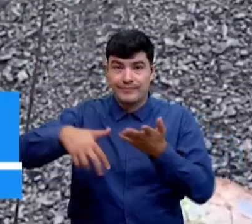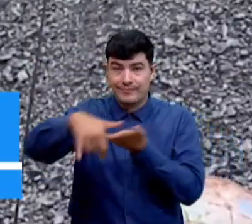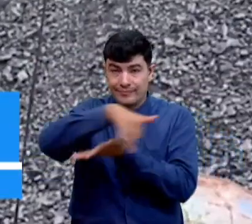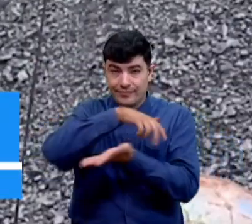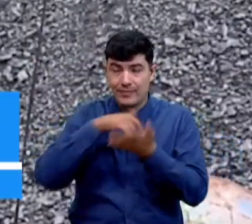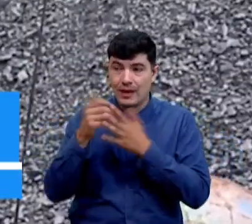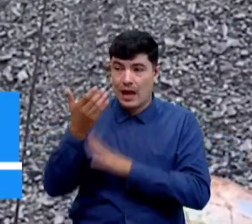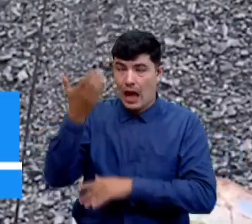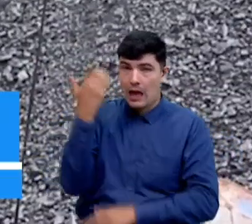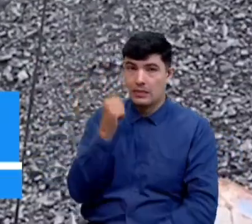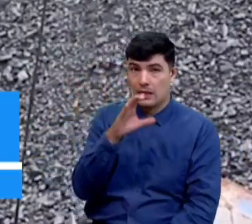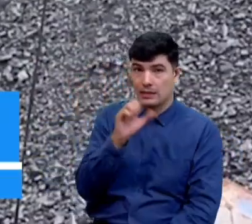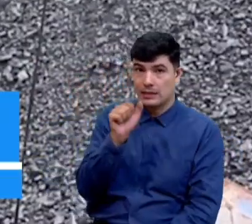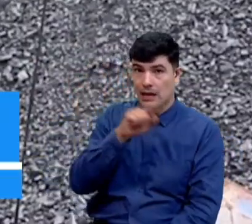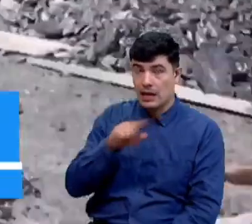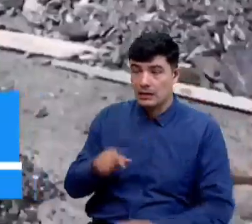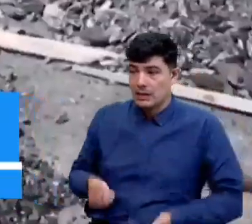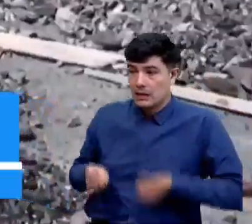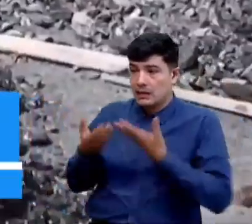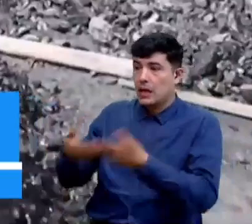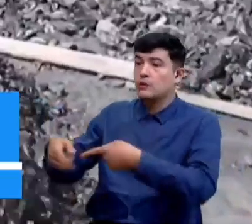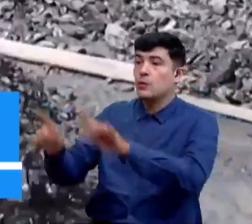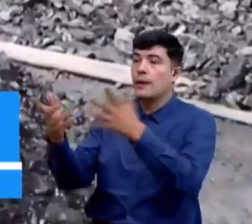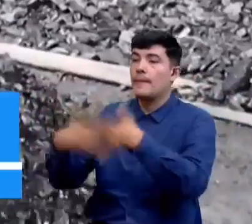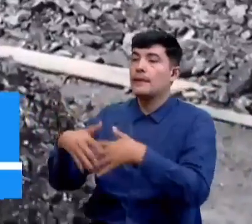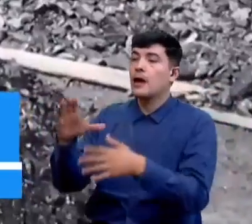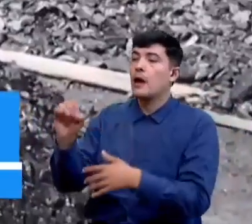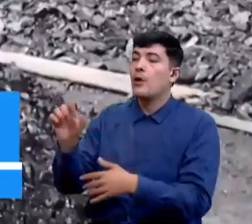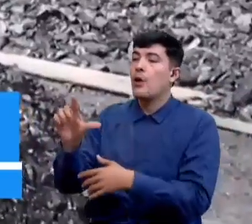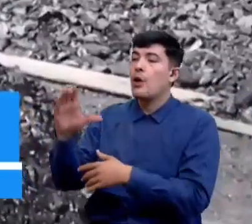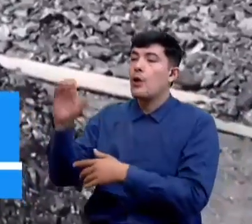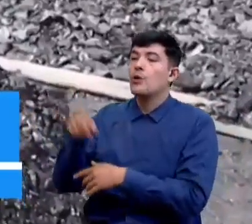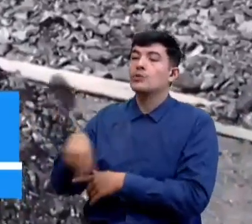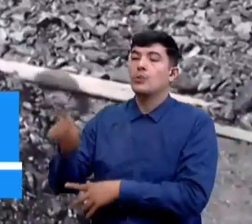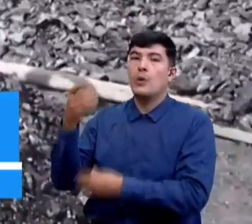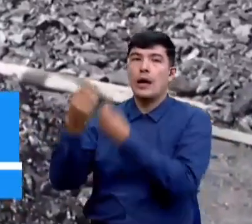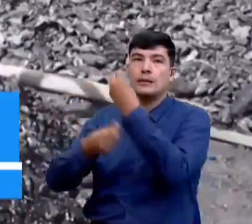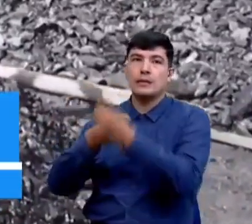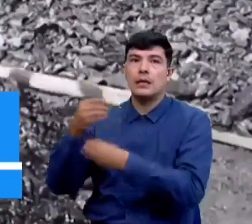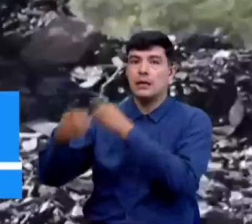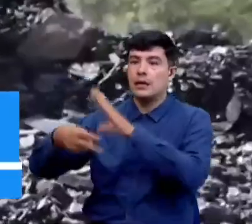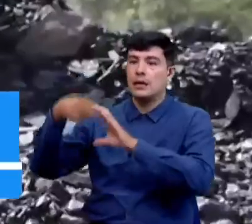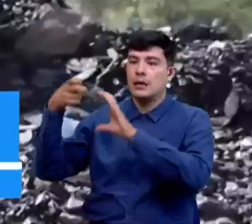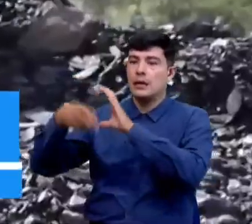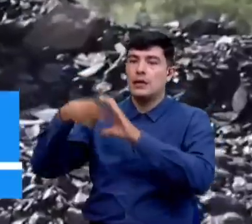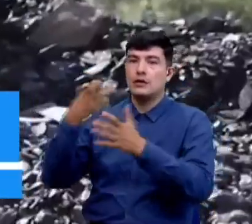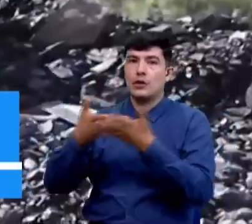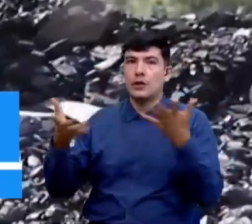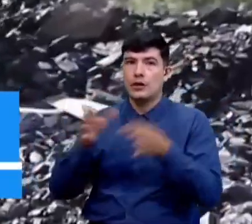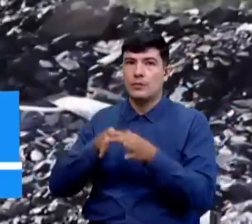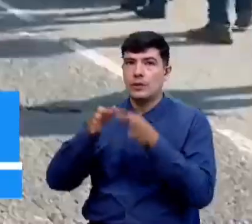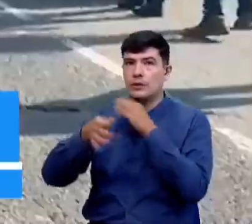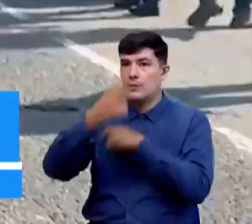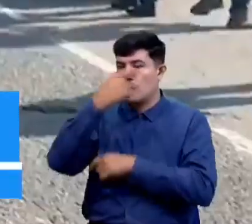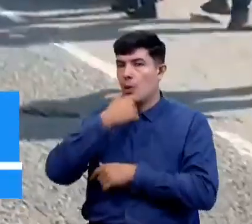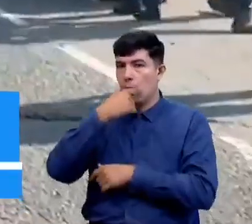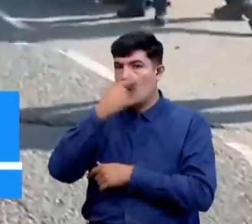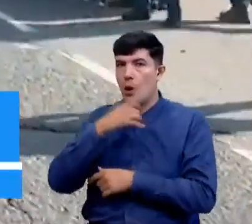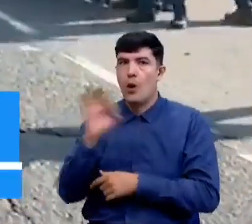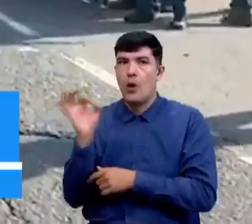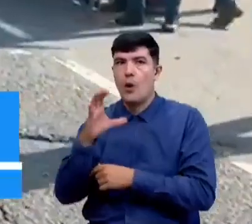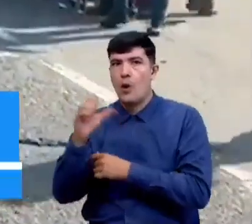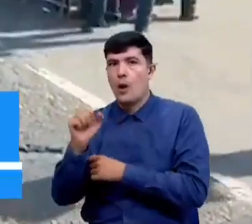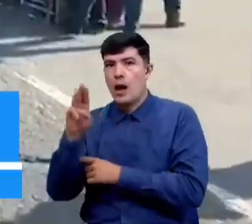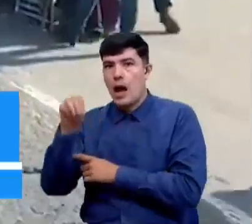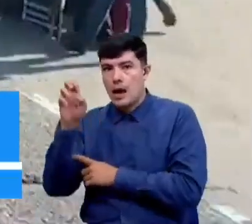Autónoma de Santander caz acolco para hacer minería a cielo abierto en San Vicente y El Carmen de chucurí por este caso hace unos meses